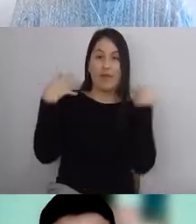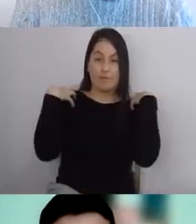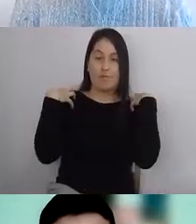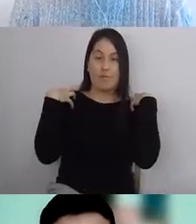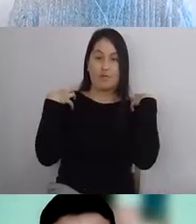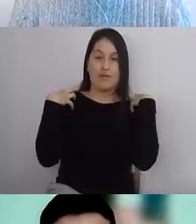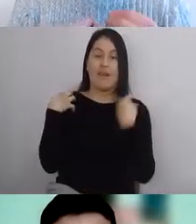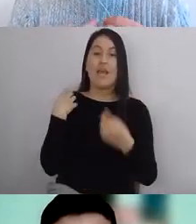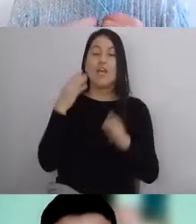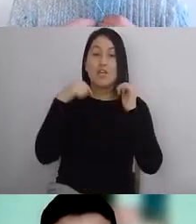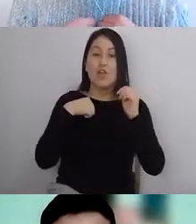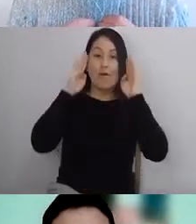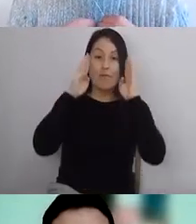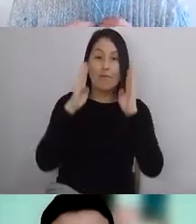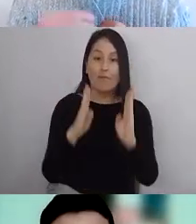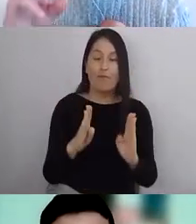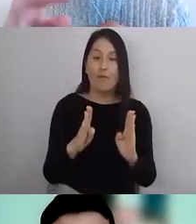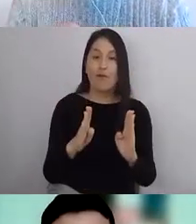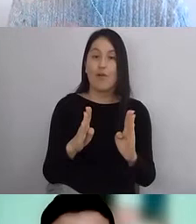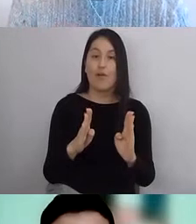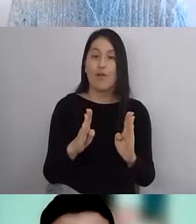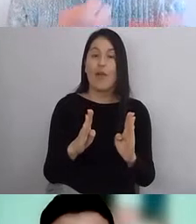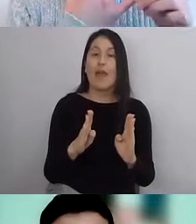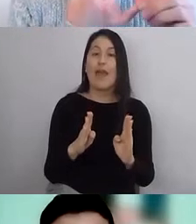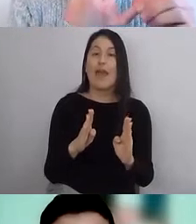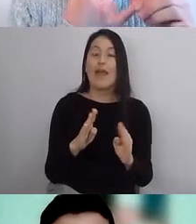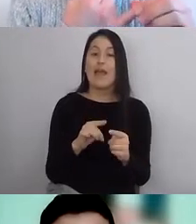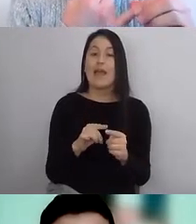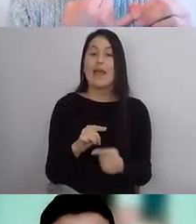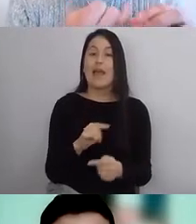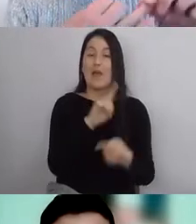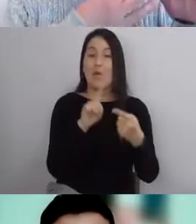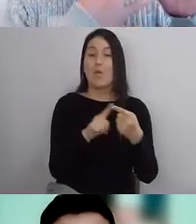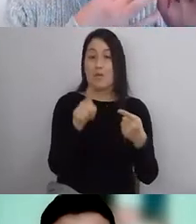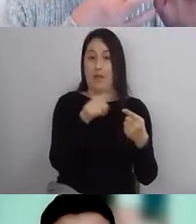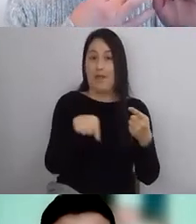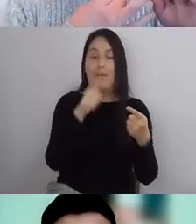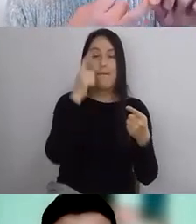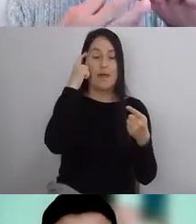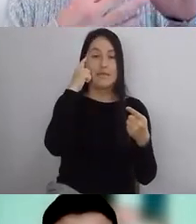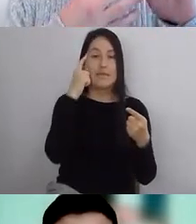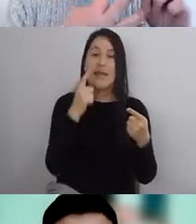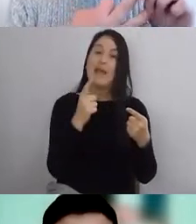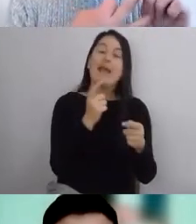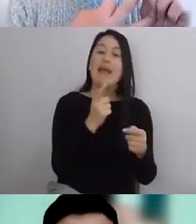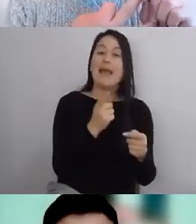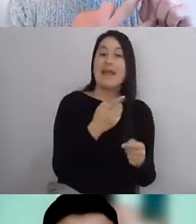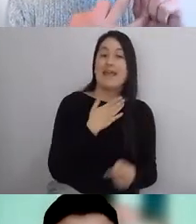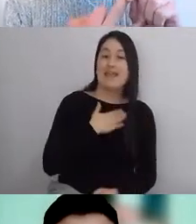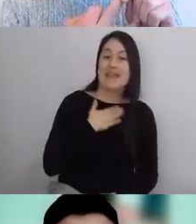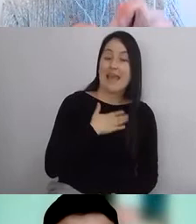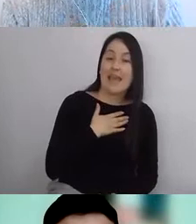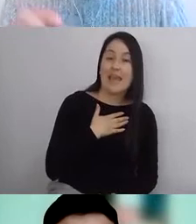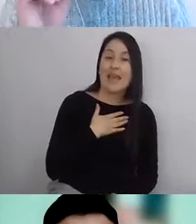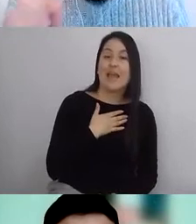en el querer. Ustedes mismos piensen en sus motivaciones en esos tres puntos. La empresa me gusta, las tareas me gustan o la ubicación geográfica